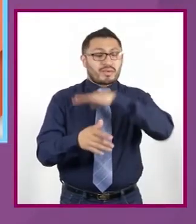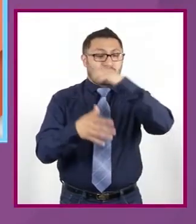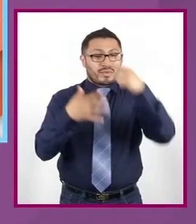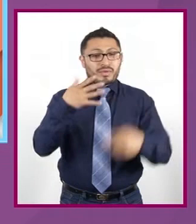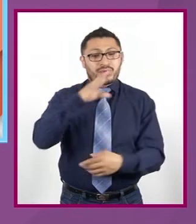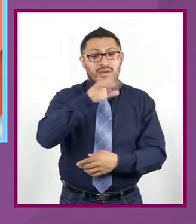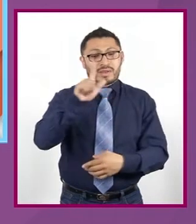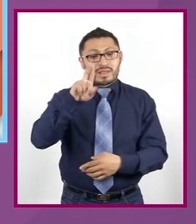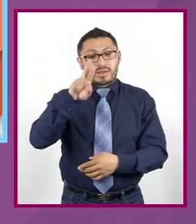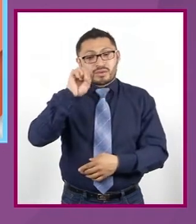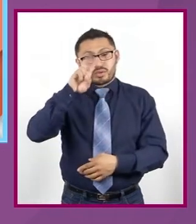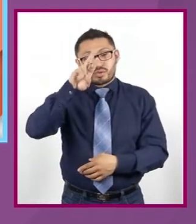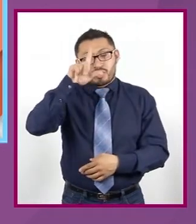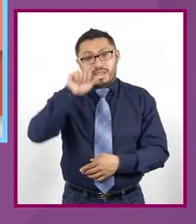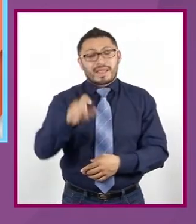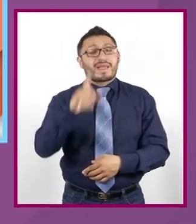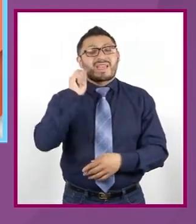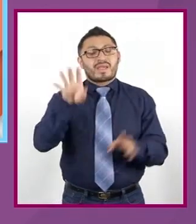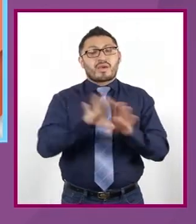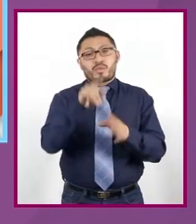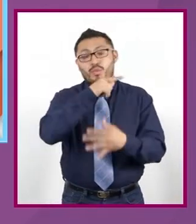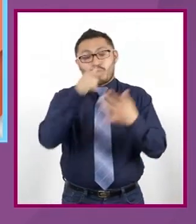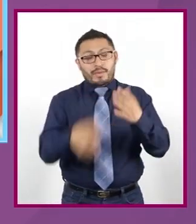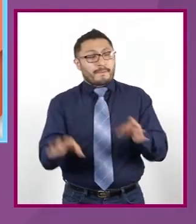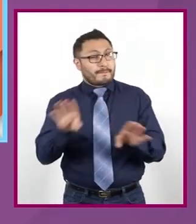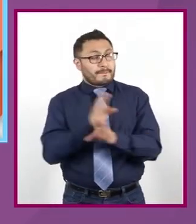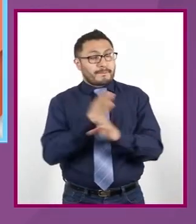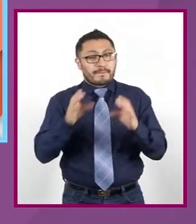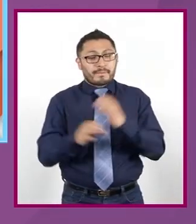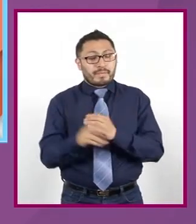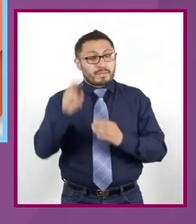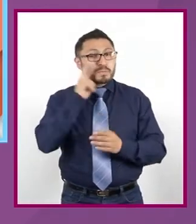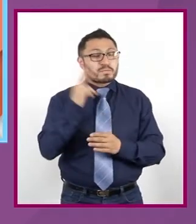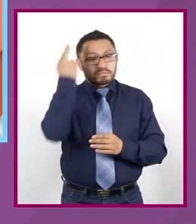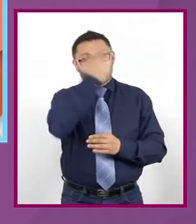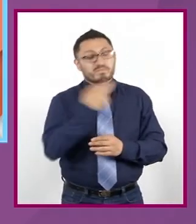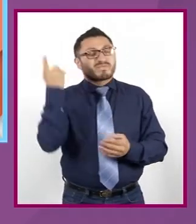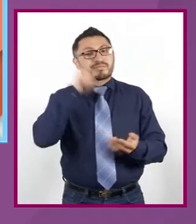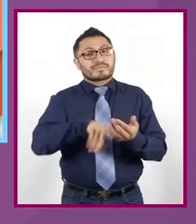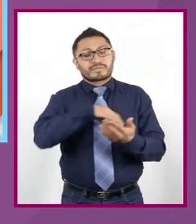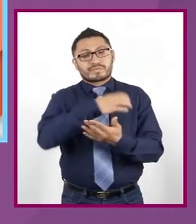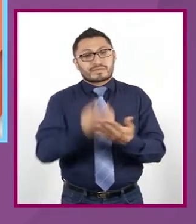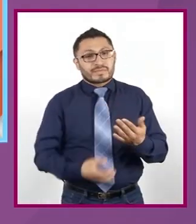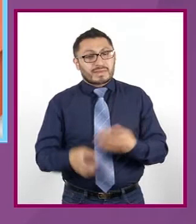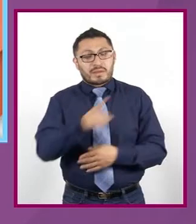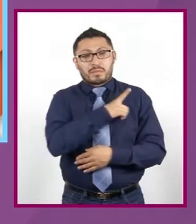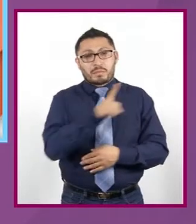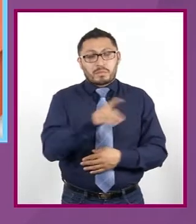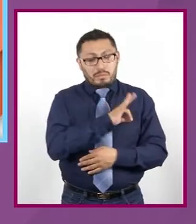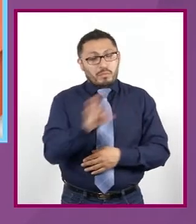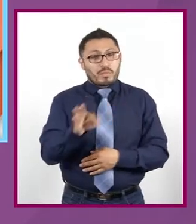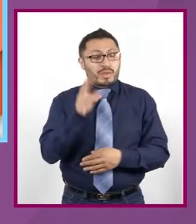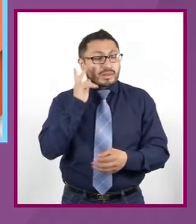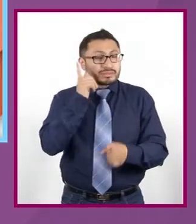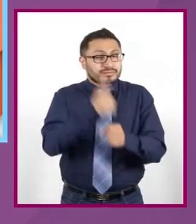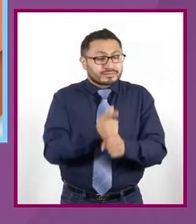las disposiciones o aspectos a observarse en un contrato. Nos podemos encontrar con las prórrogas, que son